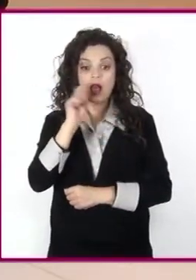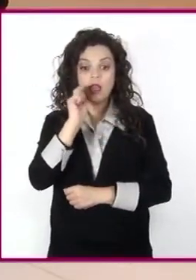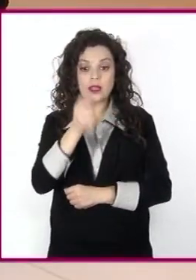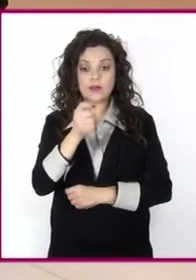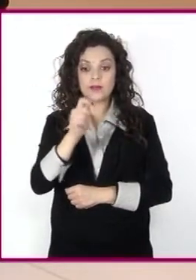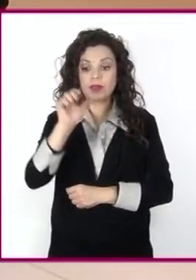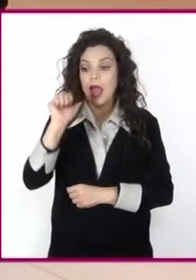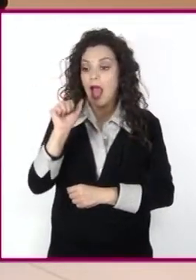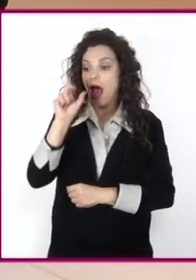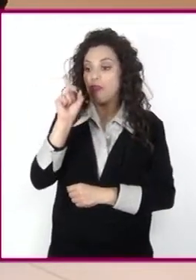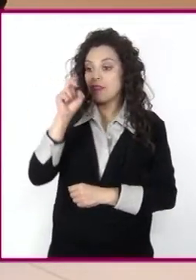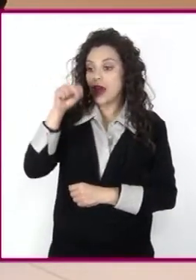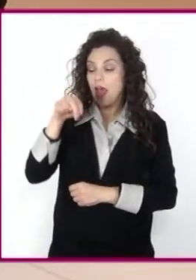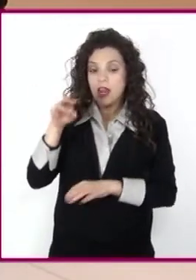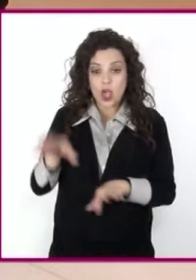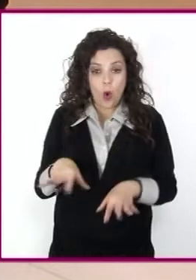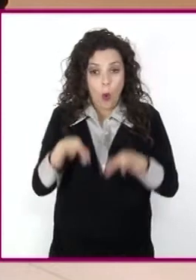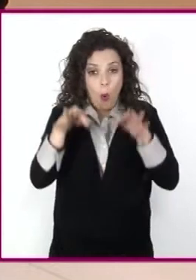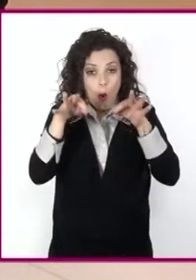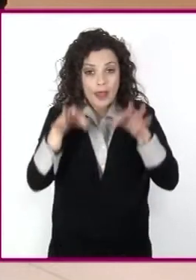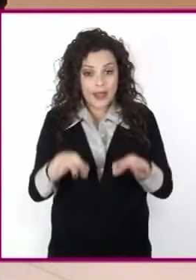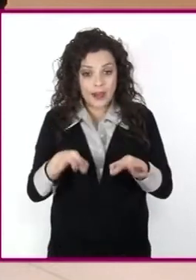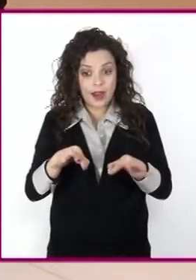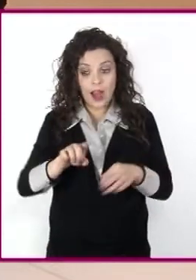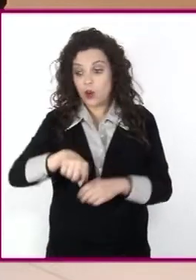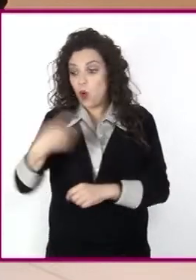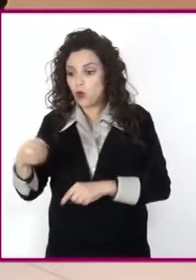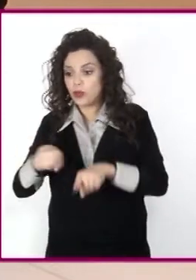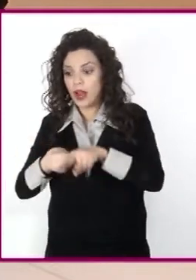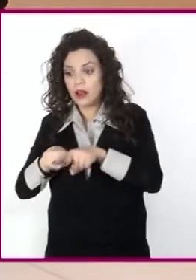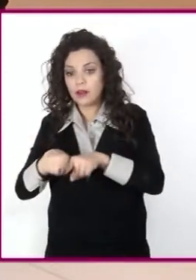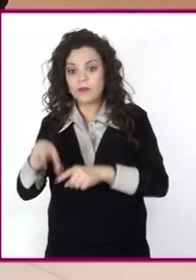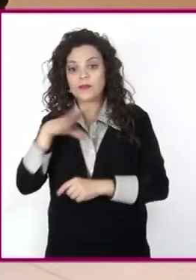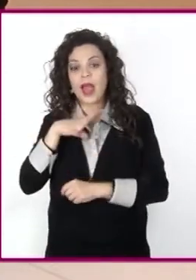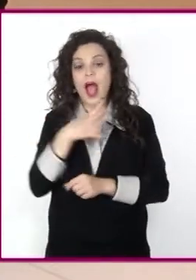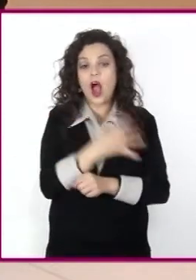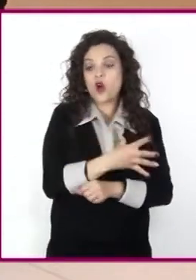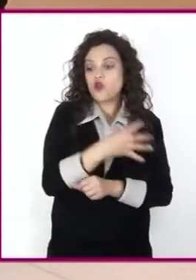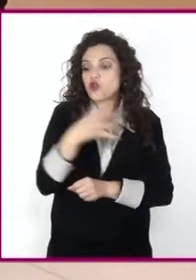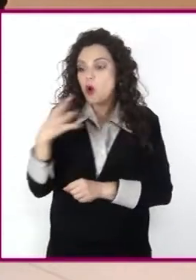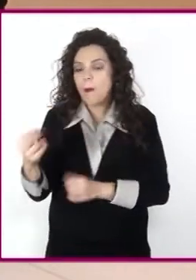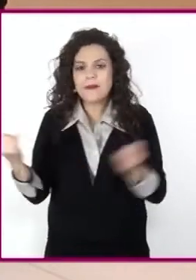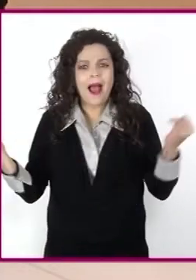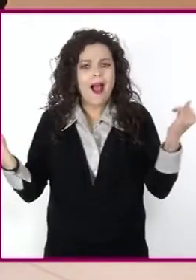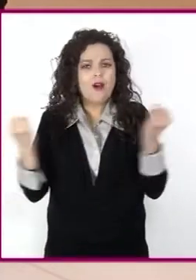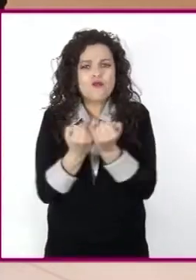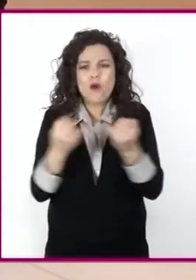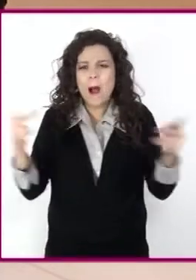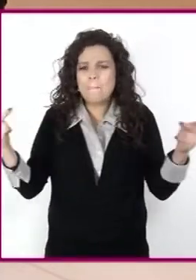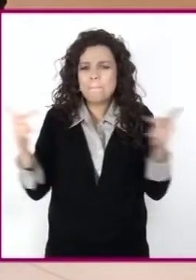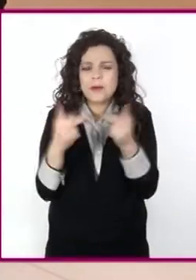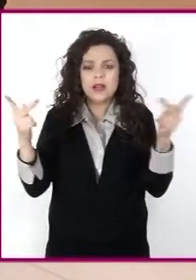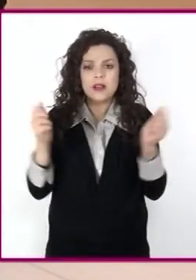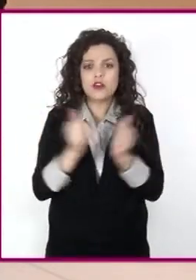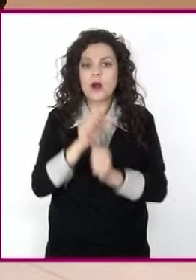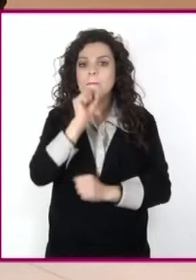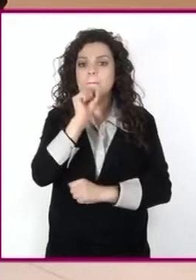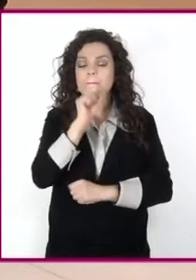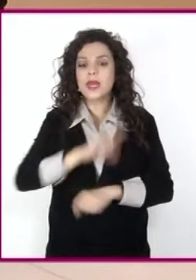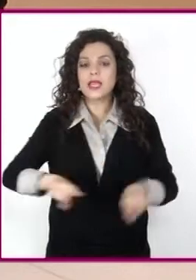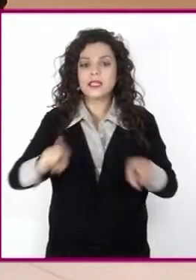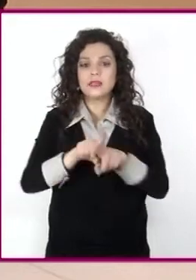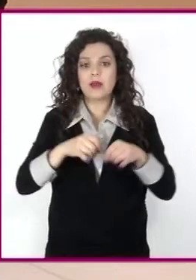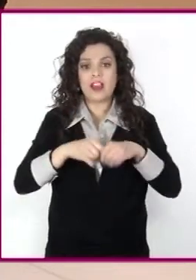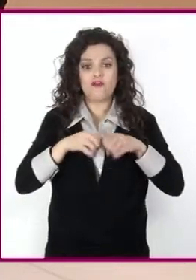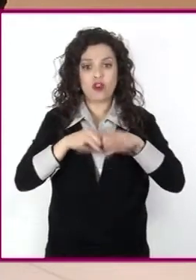de ADN original y la cromátida hermana contiene una copia exacta de la información. Esto ayudará